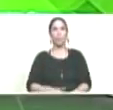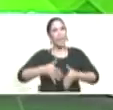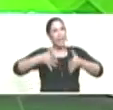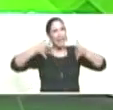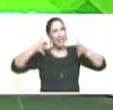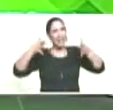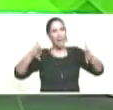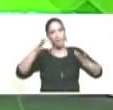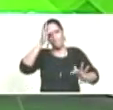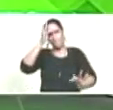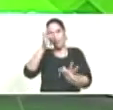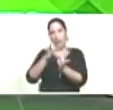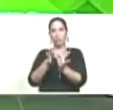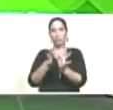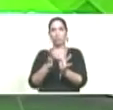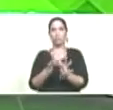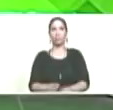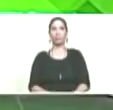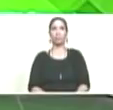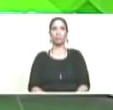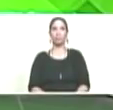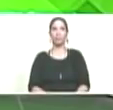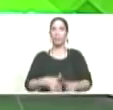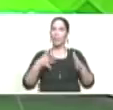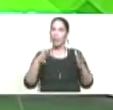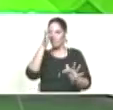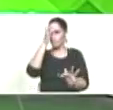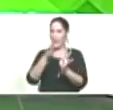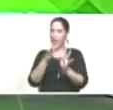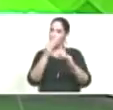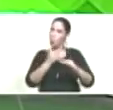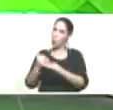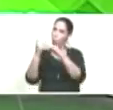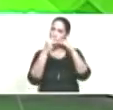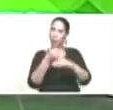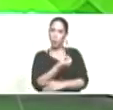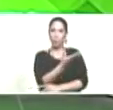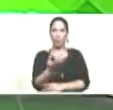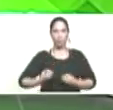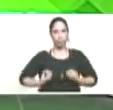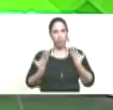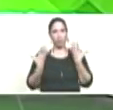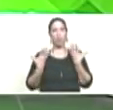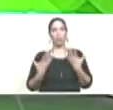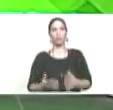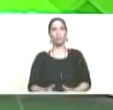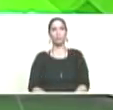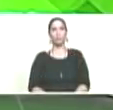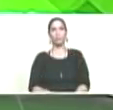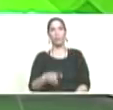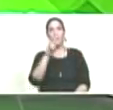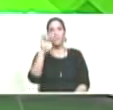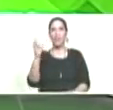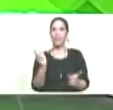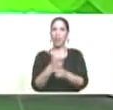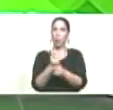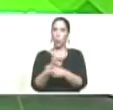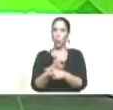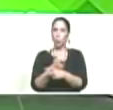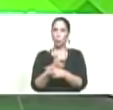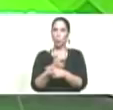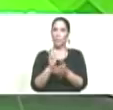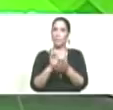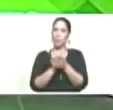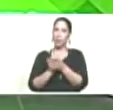fe, como la fe que tienen ustedes y que ustedes han expresado. El 20 de agosto, compañero,